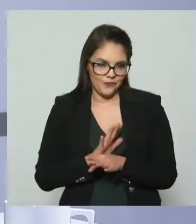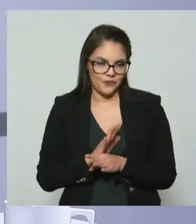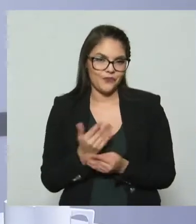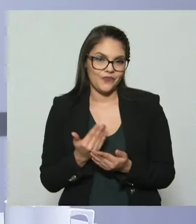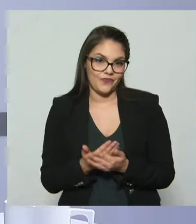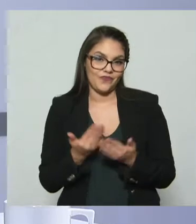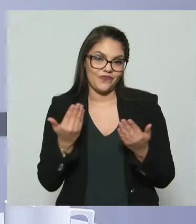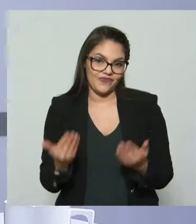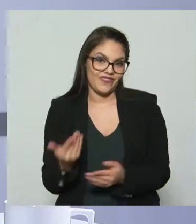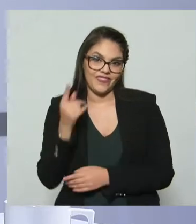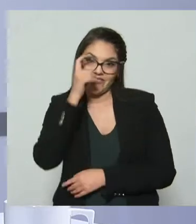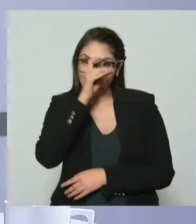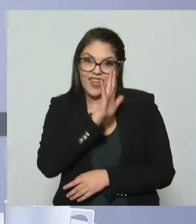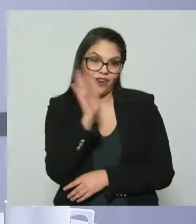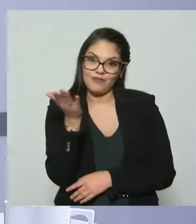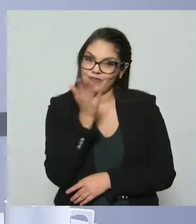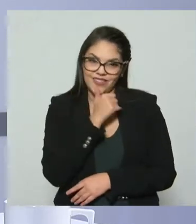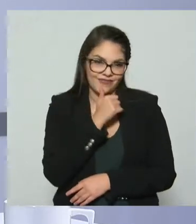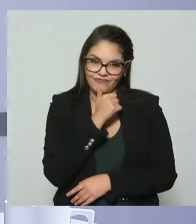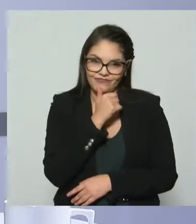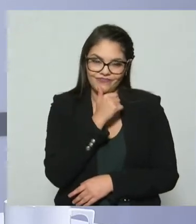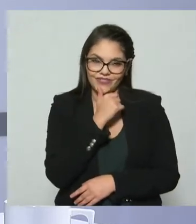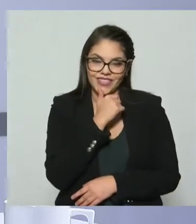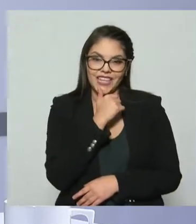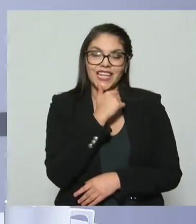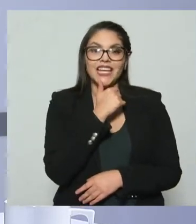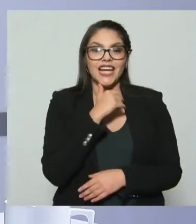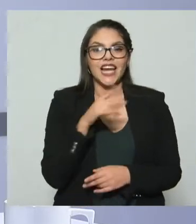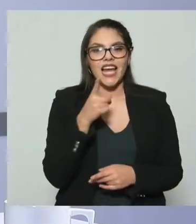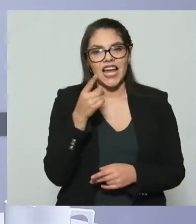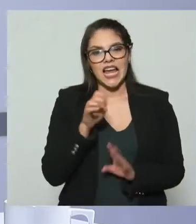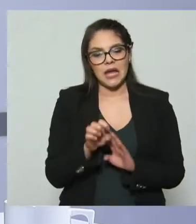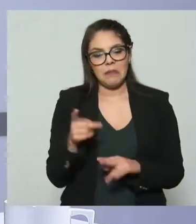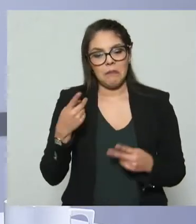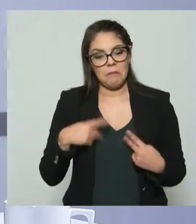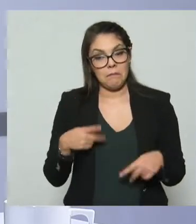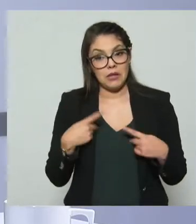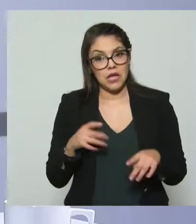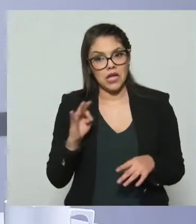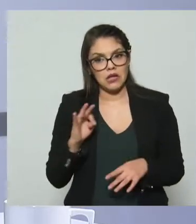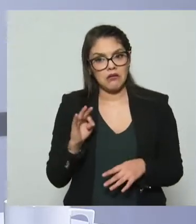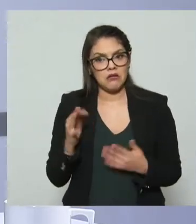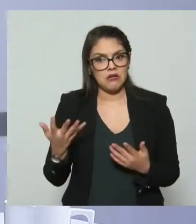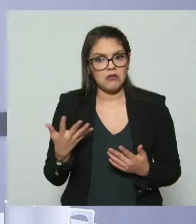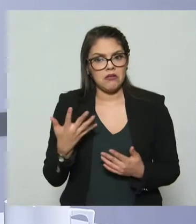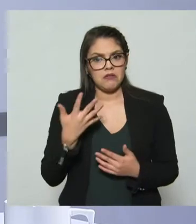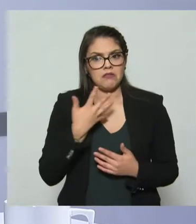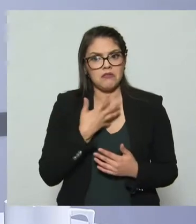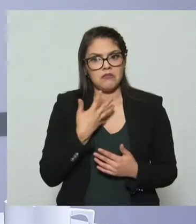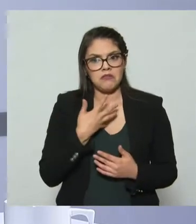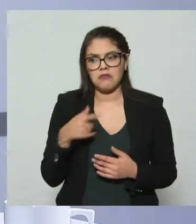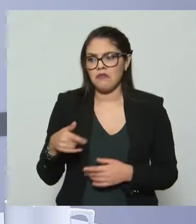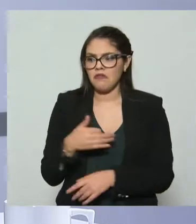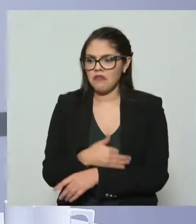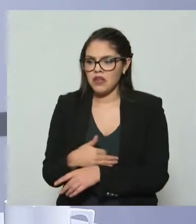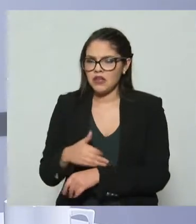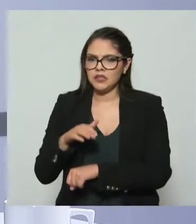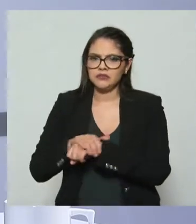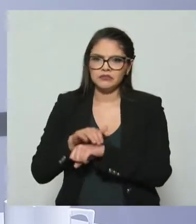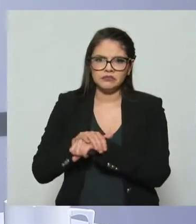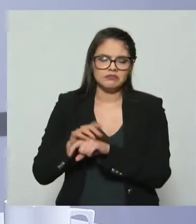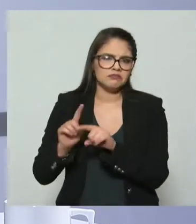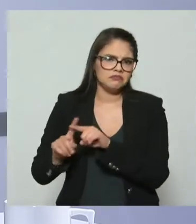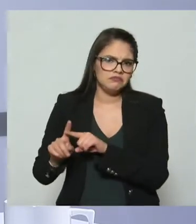pues ahora no va a ser posible, porque entonces un ciudadano o ciudadana que tiene participación, sus familiares, amigos,